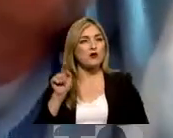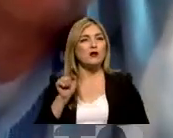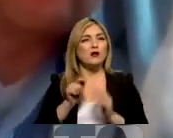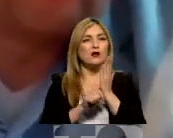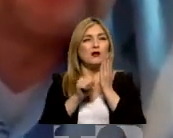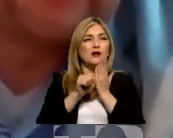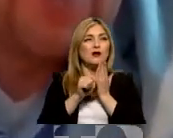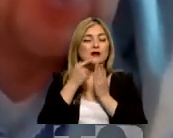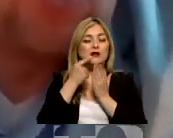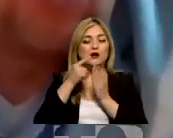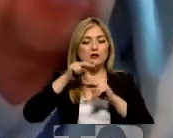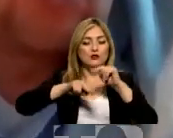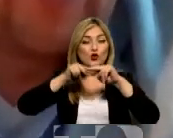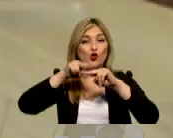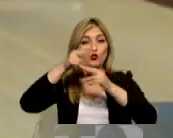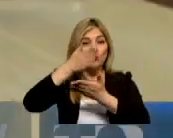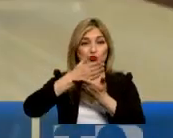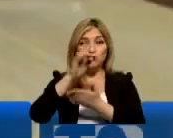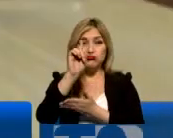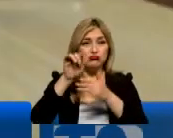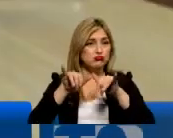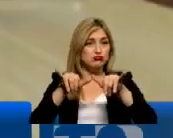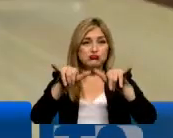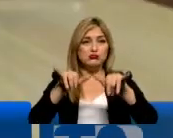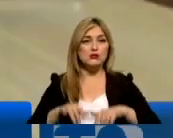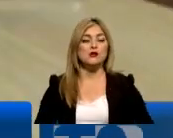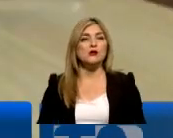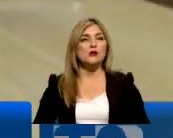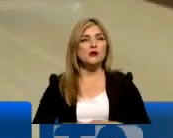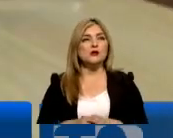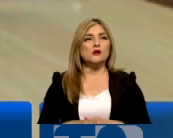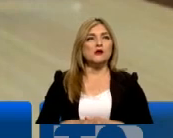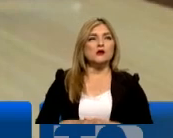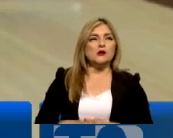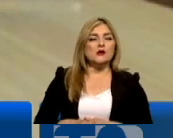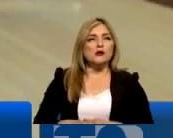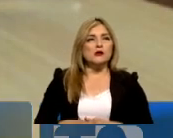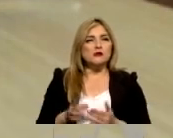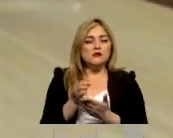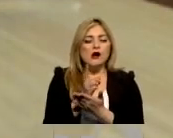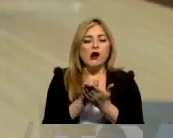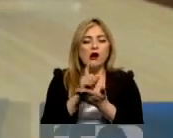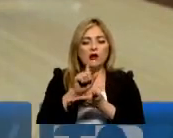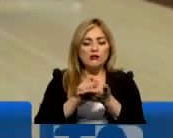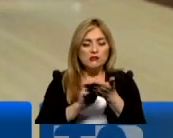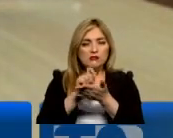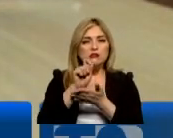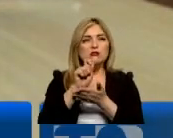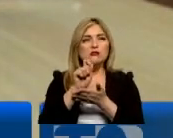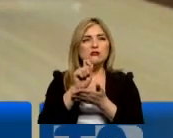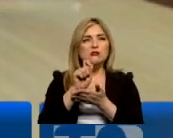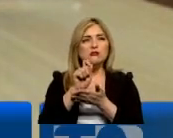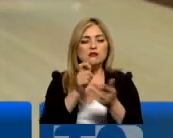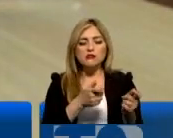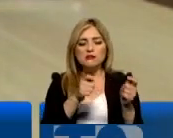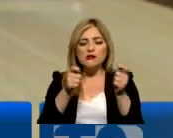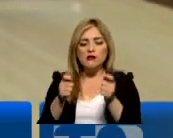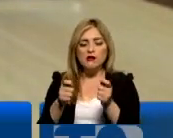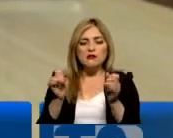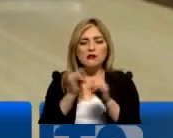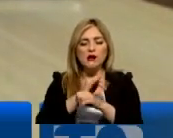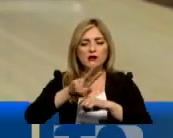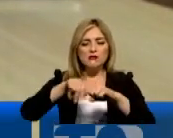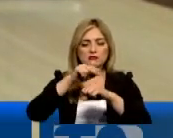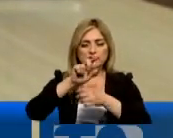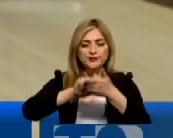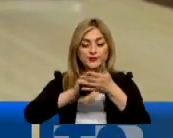que la obra no se detendrá. Nosotros hemos actuado con diseños que han sido aprobados, que han sido recibidos por el SECOP. Si hay